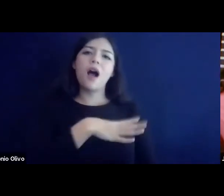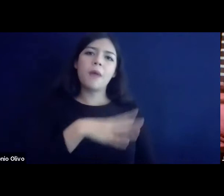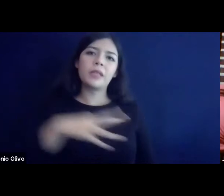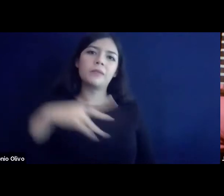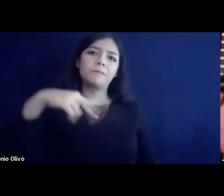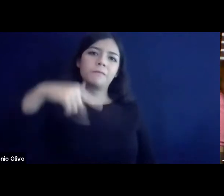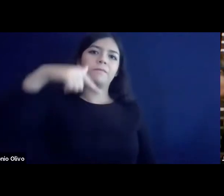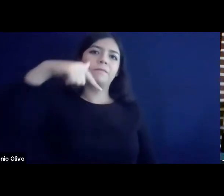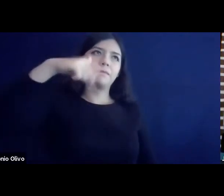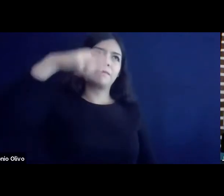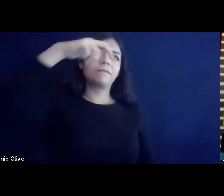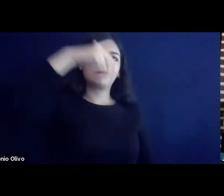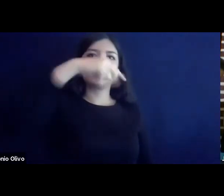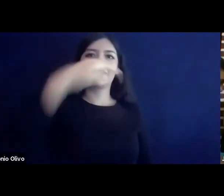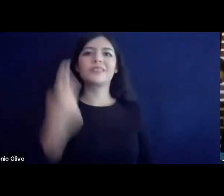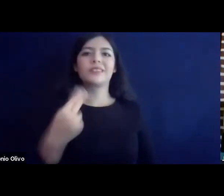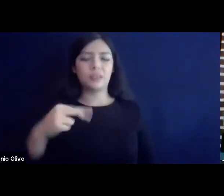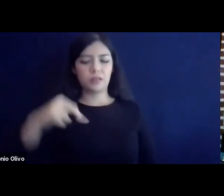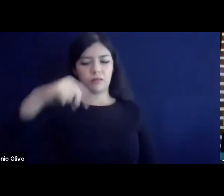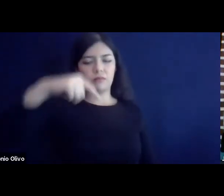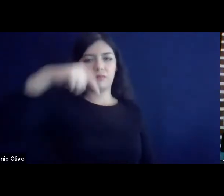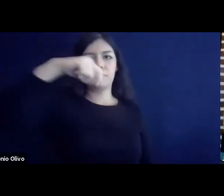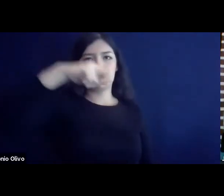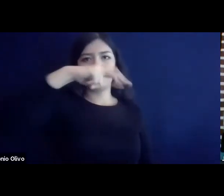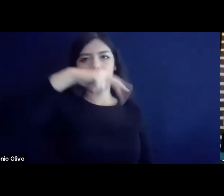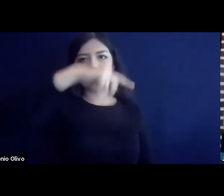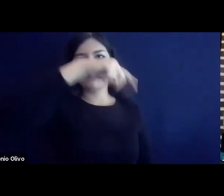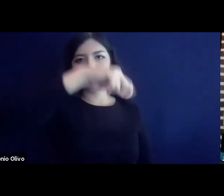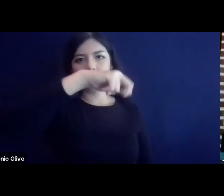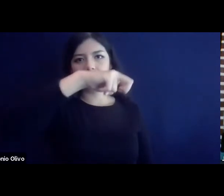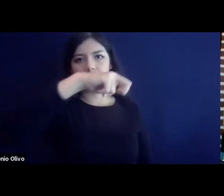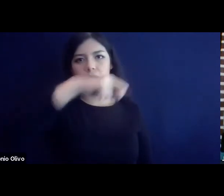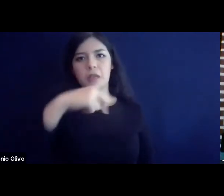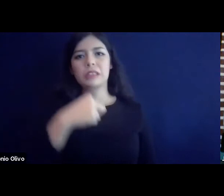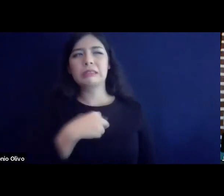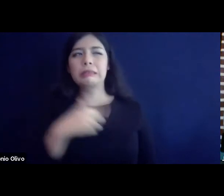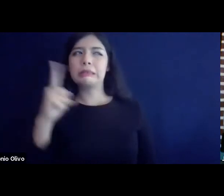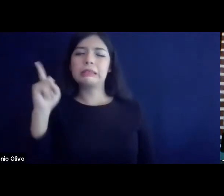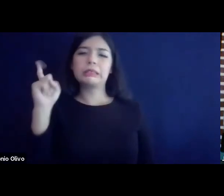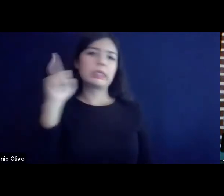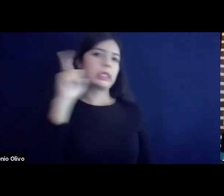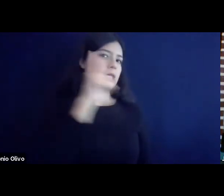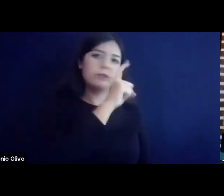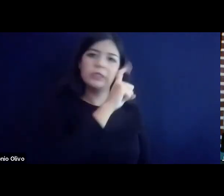había un escalón. Y pues yo lo hacía, ¿no? Con dificultad, pero